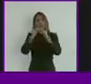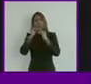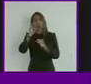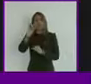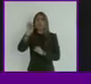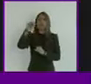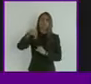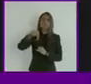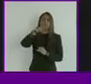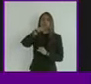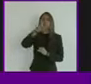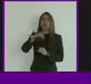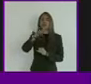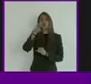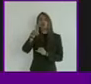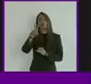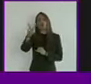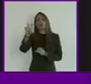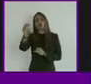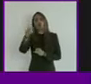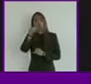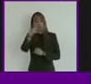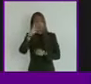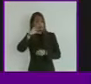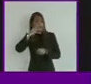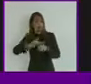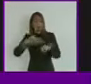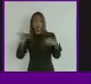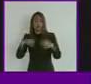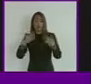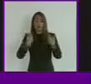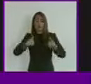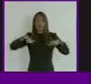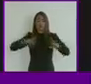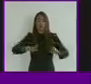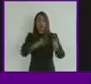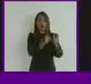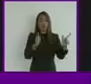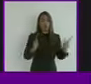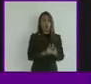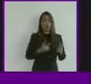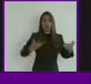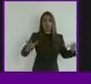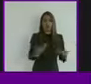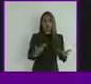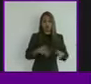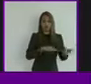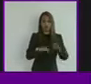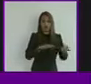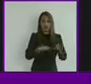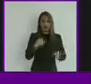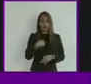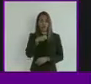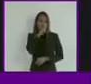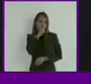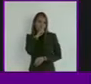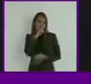gran responsabilidad, Diego, que tú representas el día de hoy como brigadista, pero ya no diré más porque me preocuparía ponerte